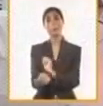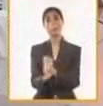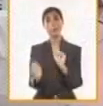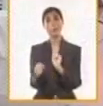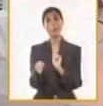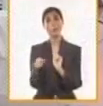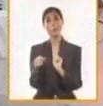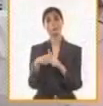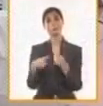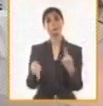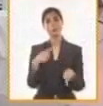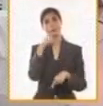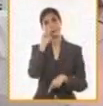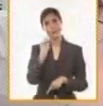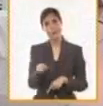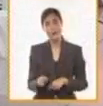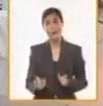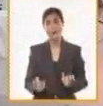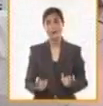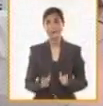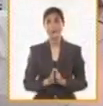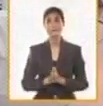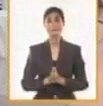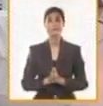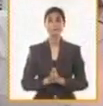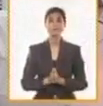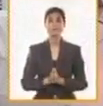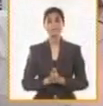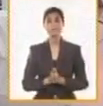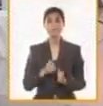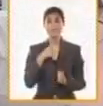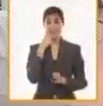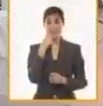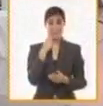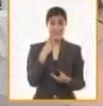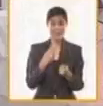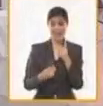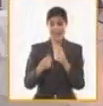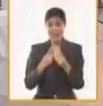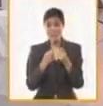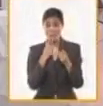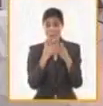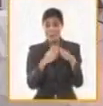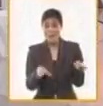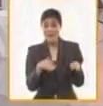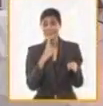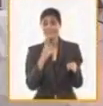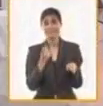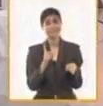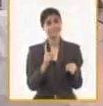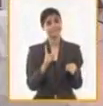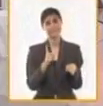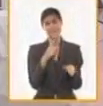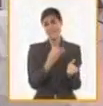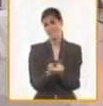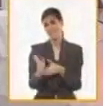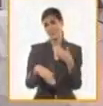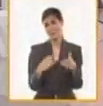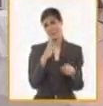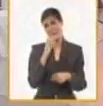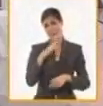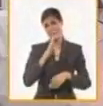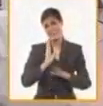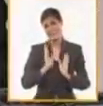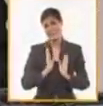Ucrania hacia Rusia. Exacto. Es una muestra de que no hay una voluntad. Y en este caso ha sido así, exacto. O